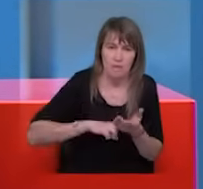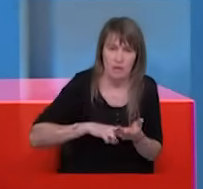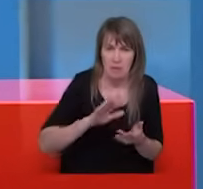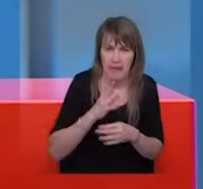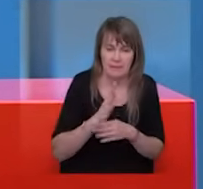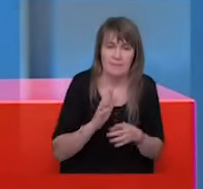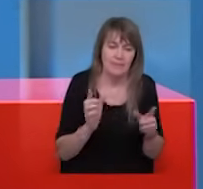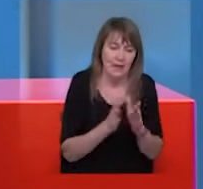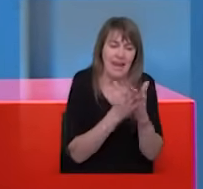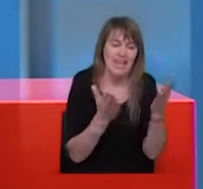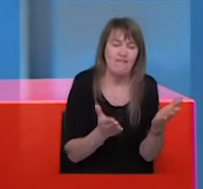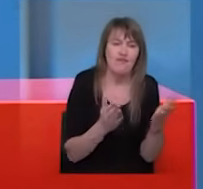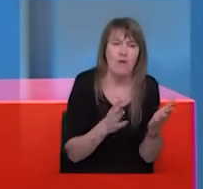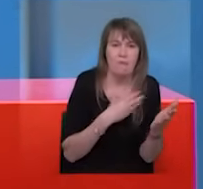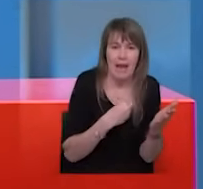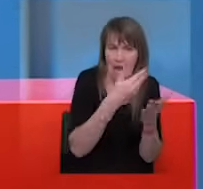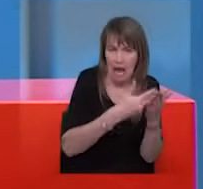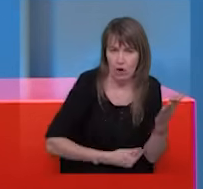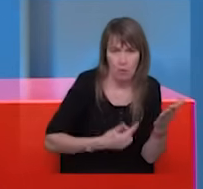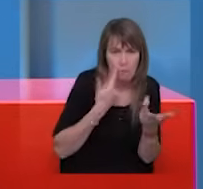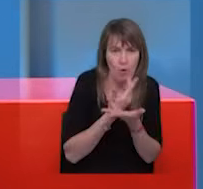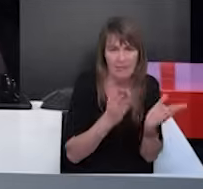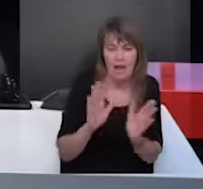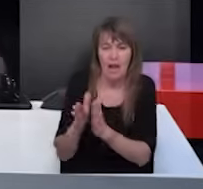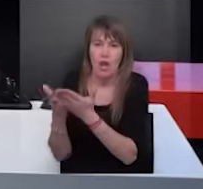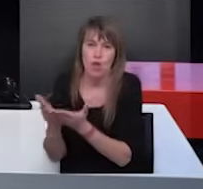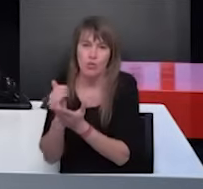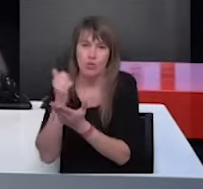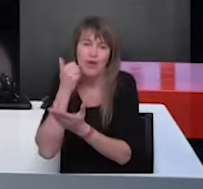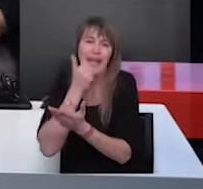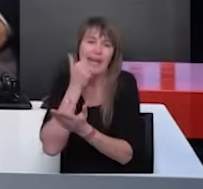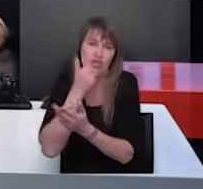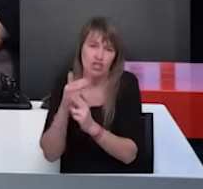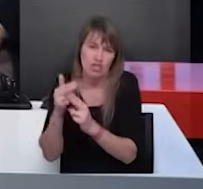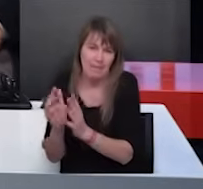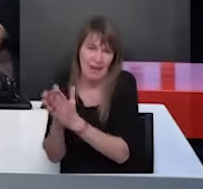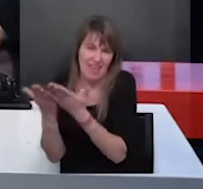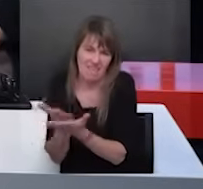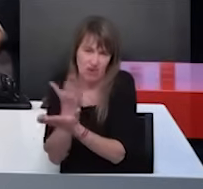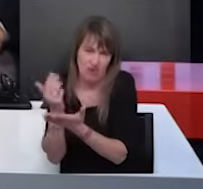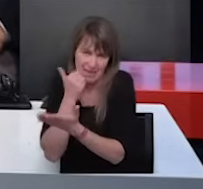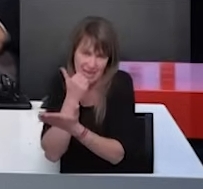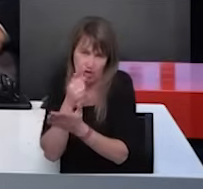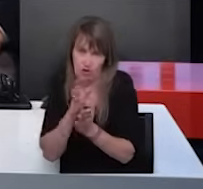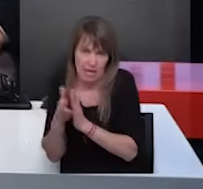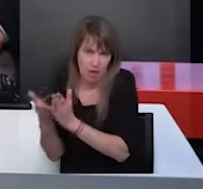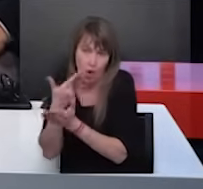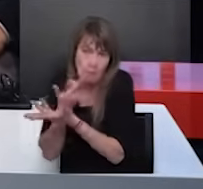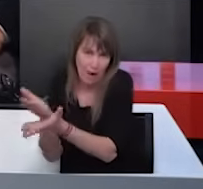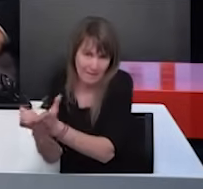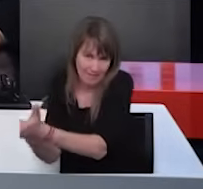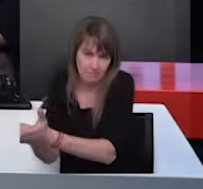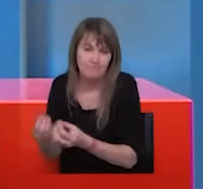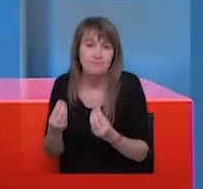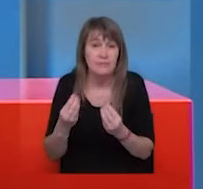en blanco y el libro en negro bueno los partidos funcionan hoy así libro en blanco y libro en negro no entonces La pregunta es va a poder